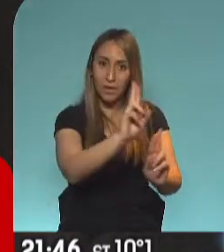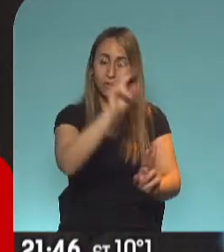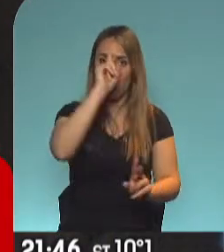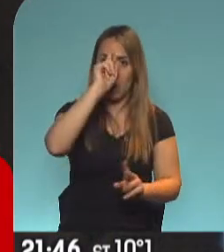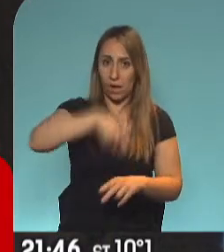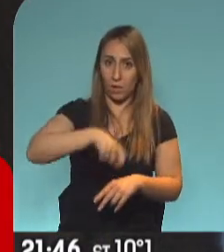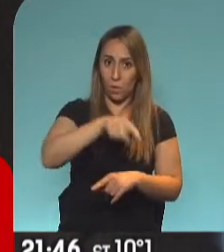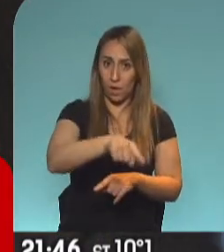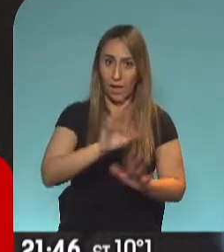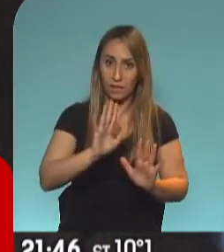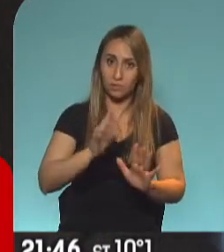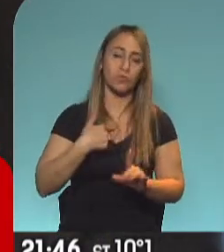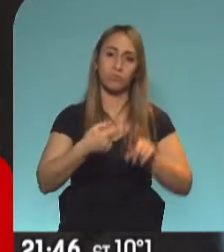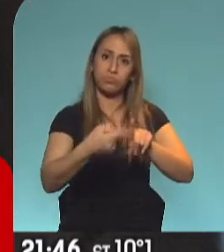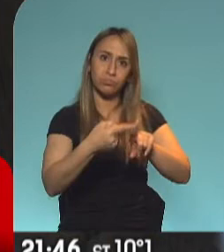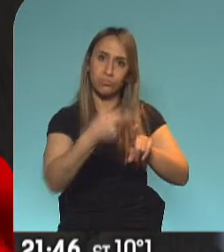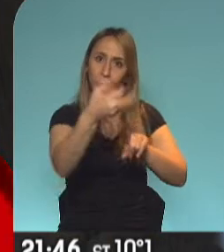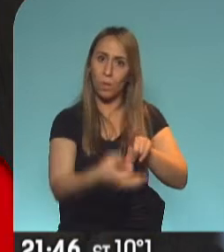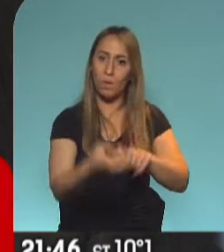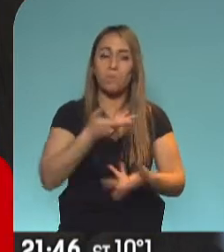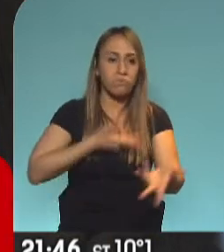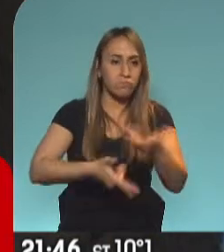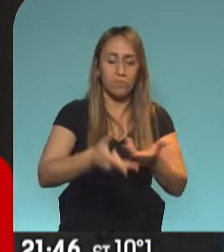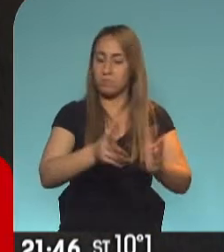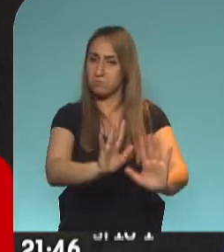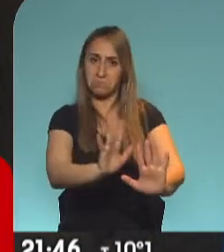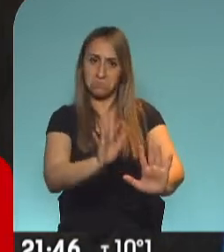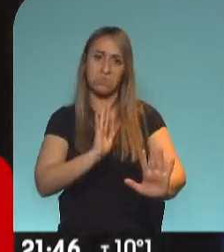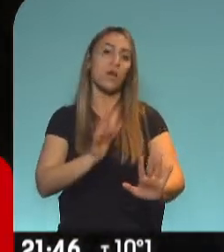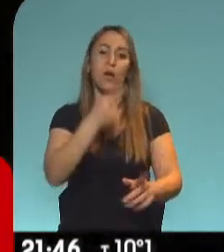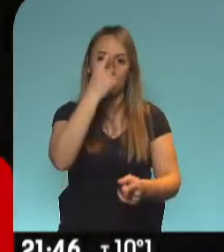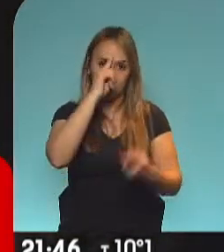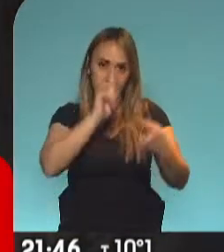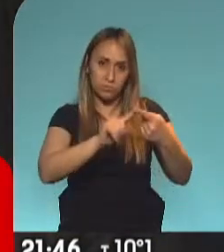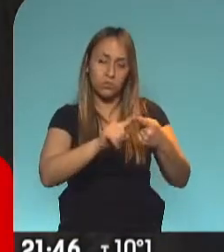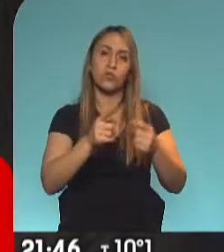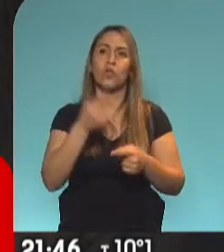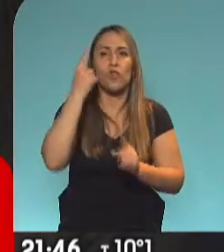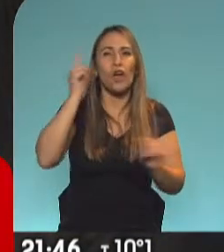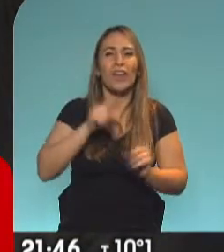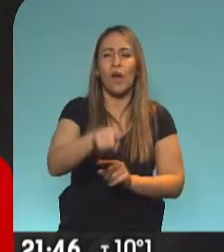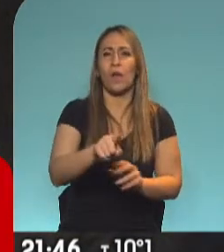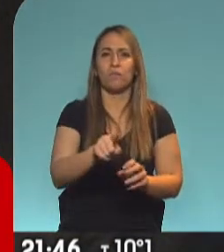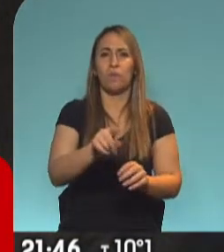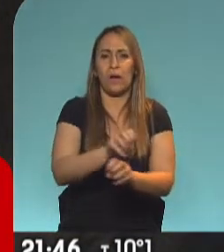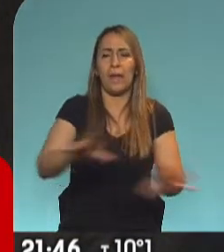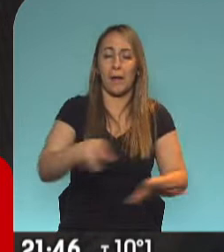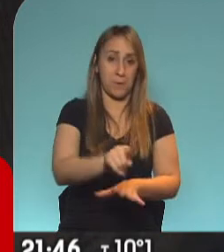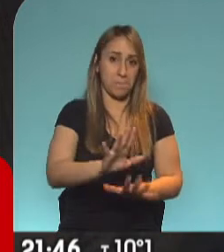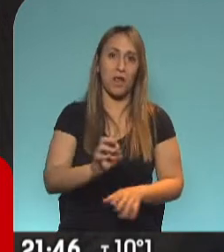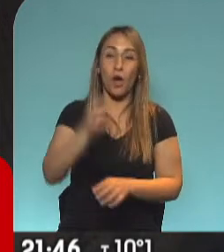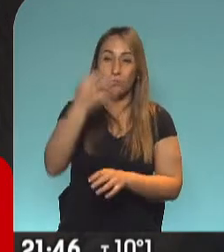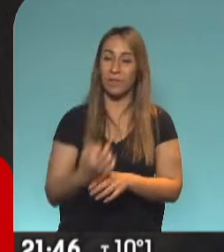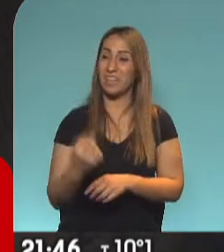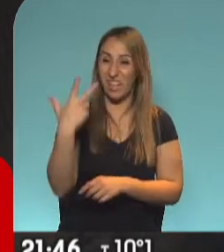cual tengo buen trato, pero no tengo por qué compartir, y en el caso puntual no advierto que haya gravedad institucional. Me parece que tres jueces no hacen la independencia del